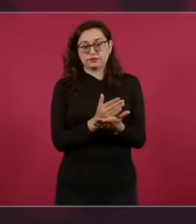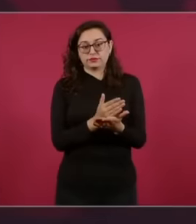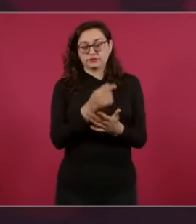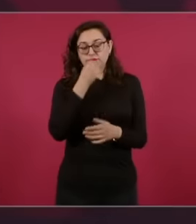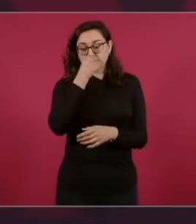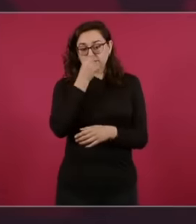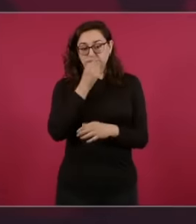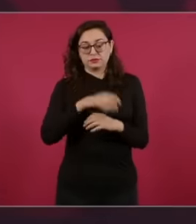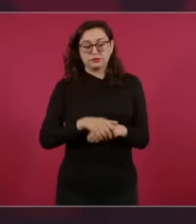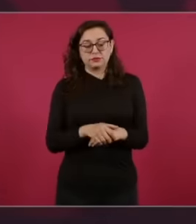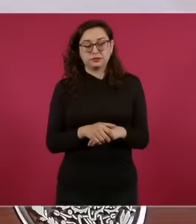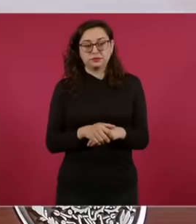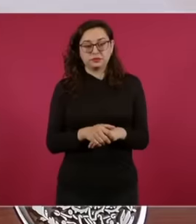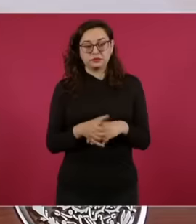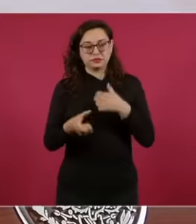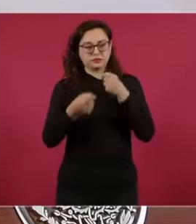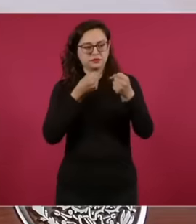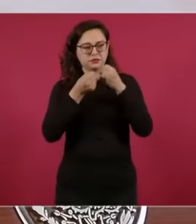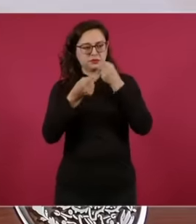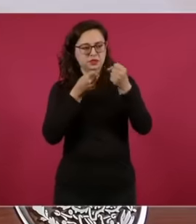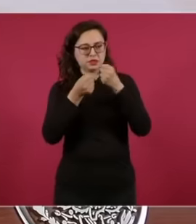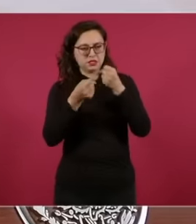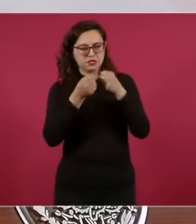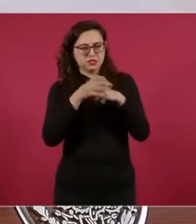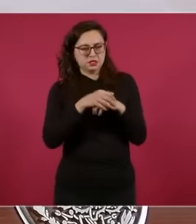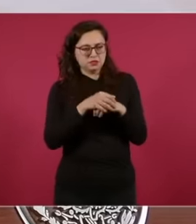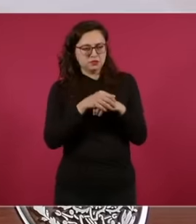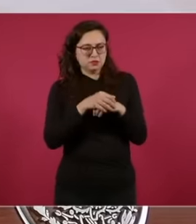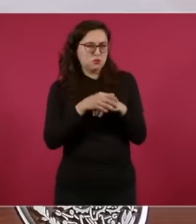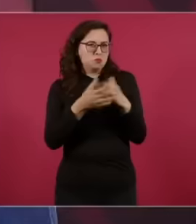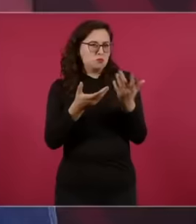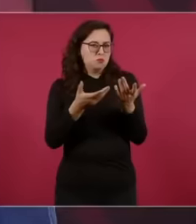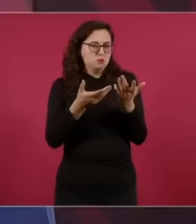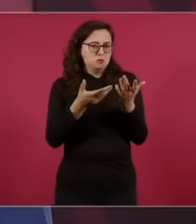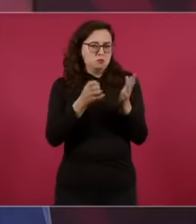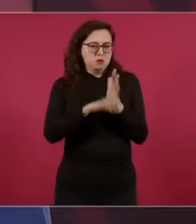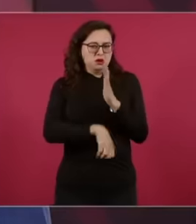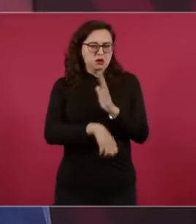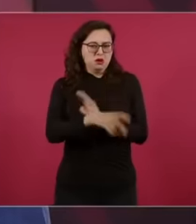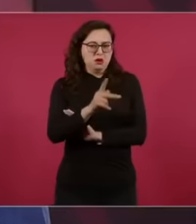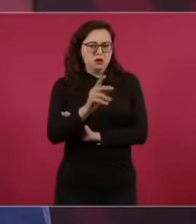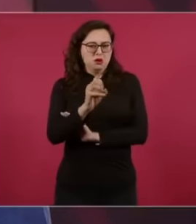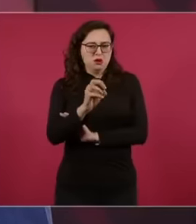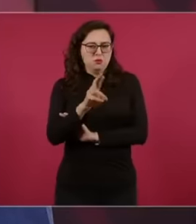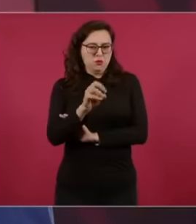cuestionando el periodismo, ¿no?, que hace ahora el proceso,